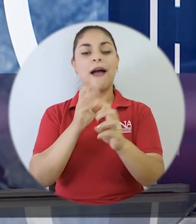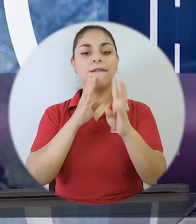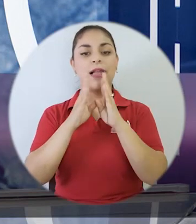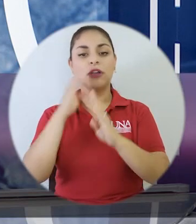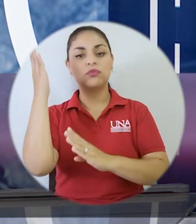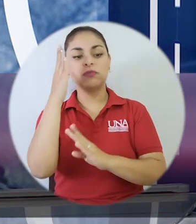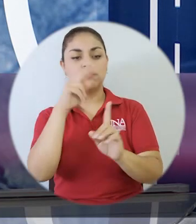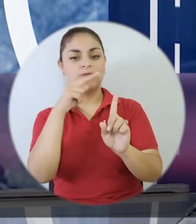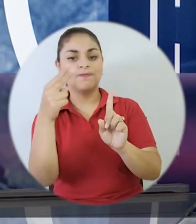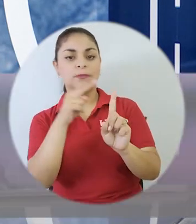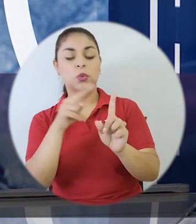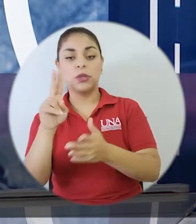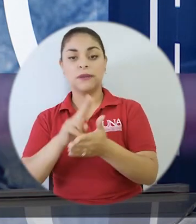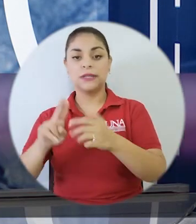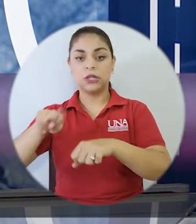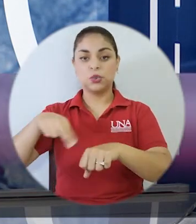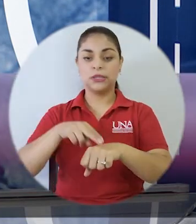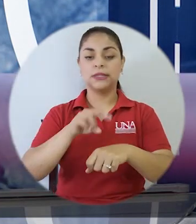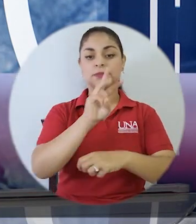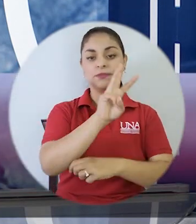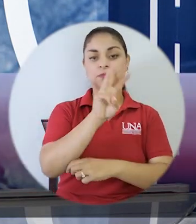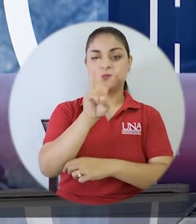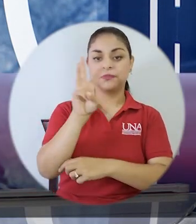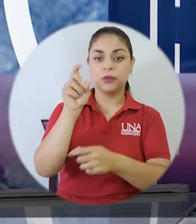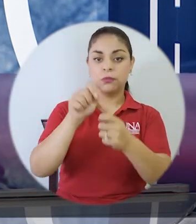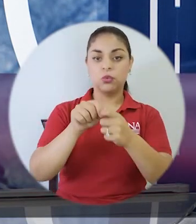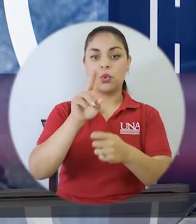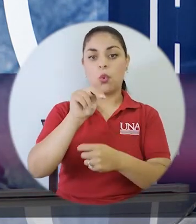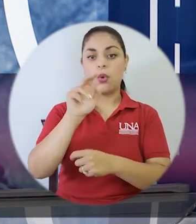de la Universidad Nacional, en